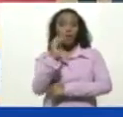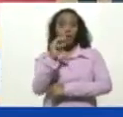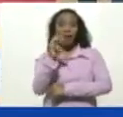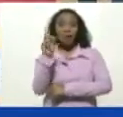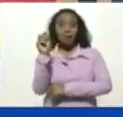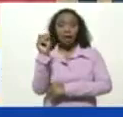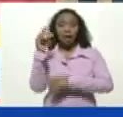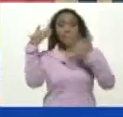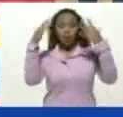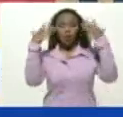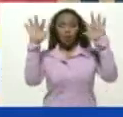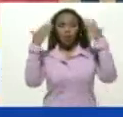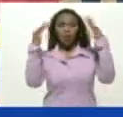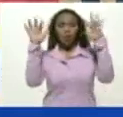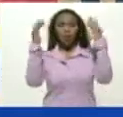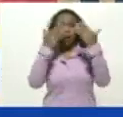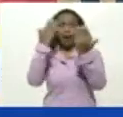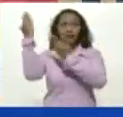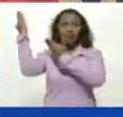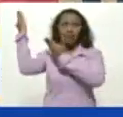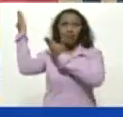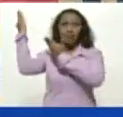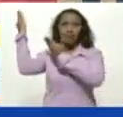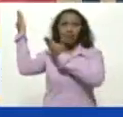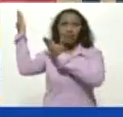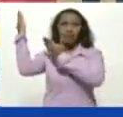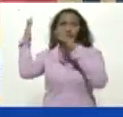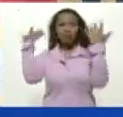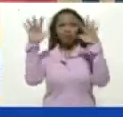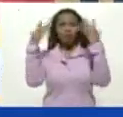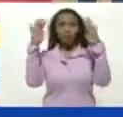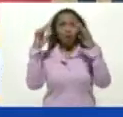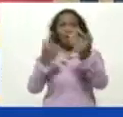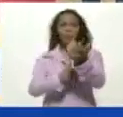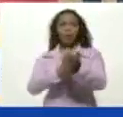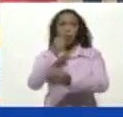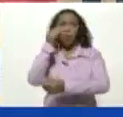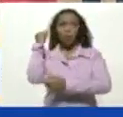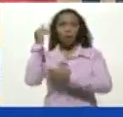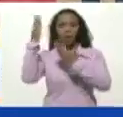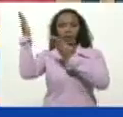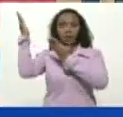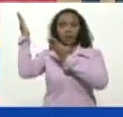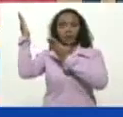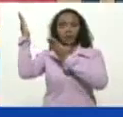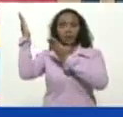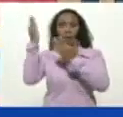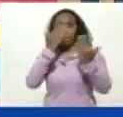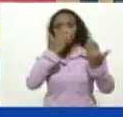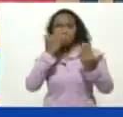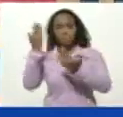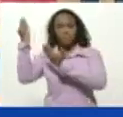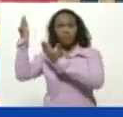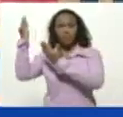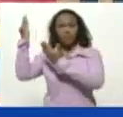aplauso a Cabima! Cabima, mis hermanos y hermanas de Cabima. Vamos, Omar